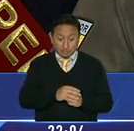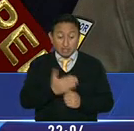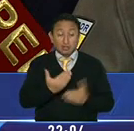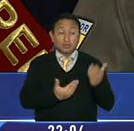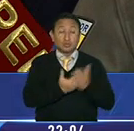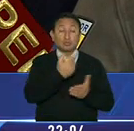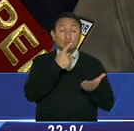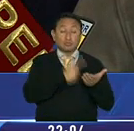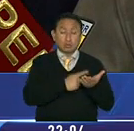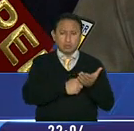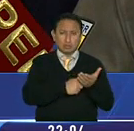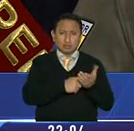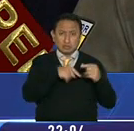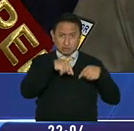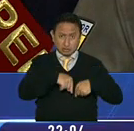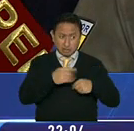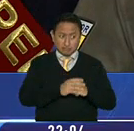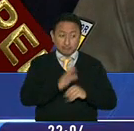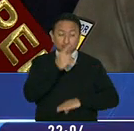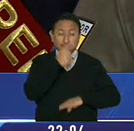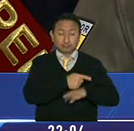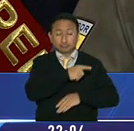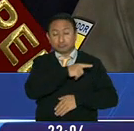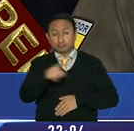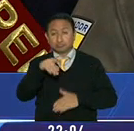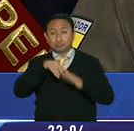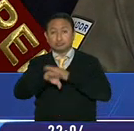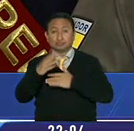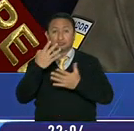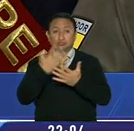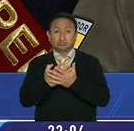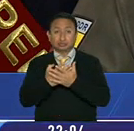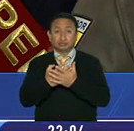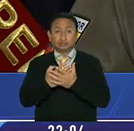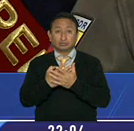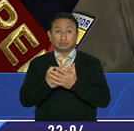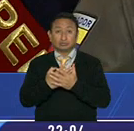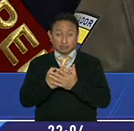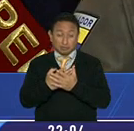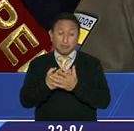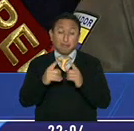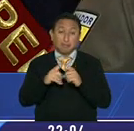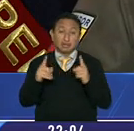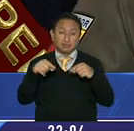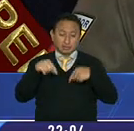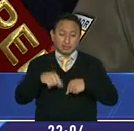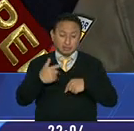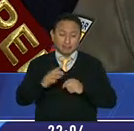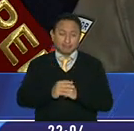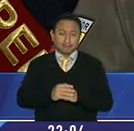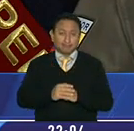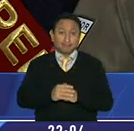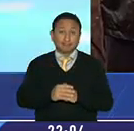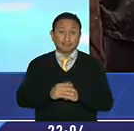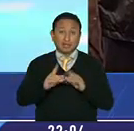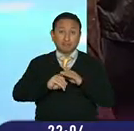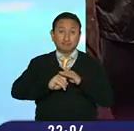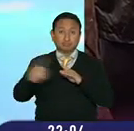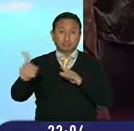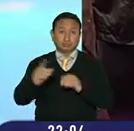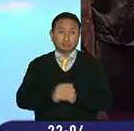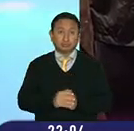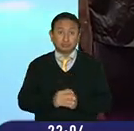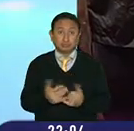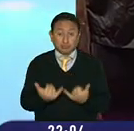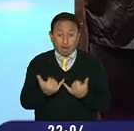de detención en contra de este ciudadano, pero claro, él ya había fugado de la ciudad. Desplegaron entonces una operación para